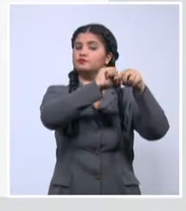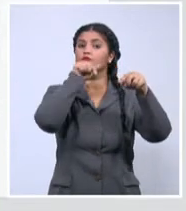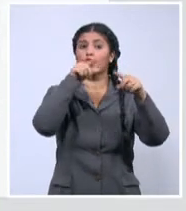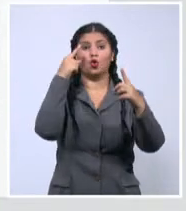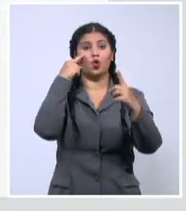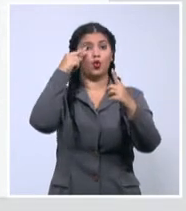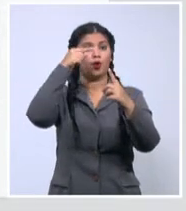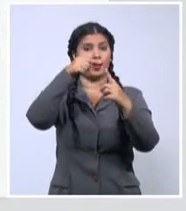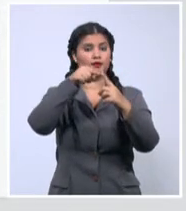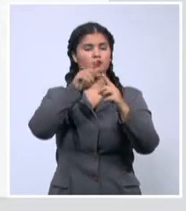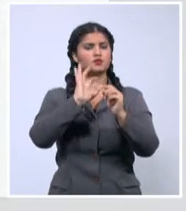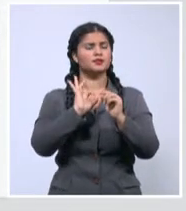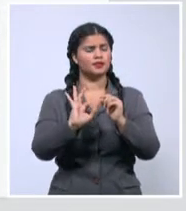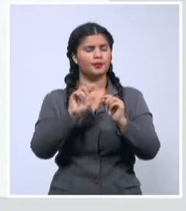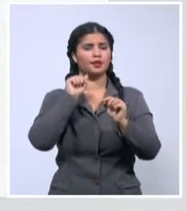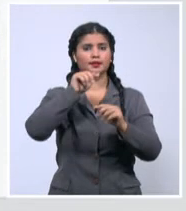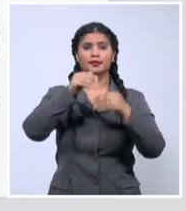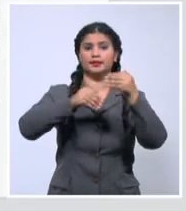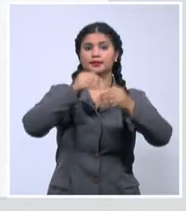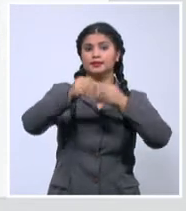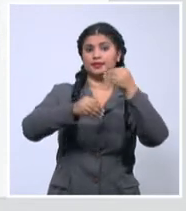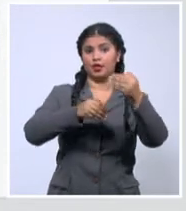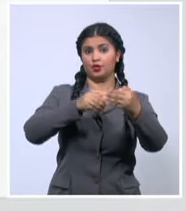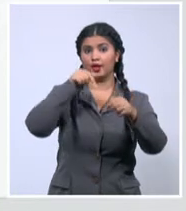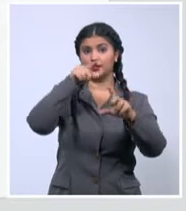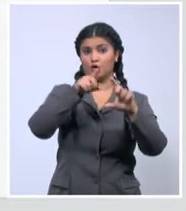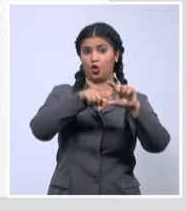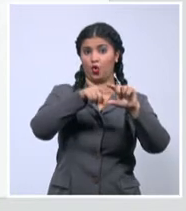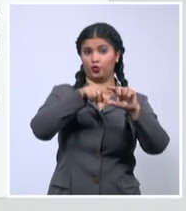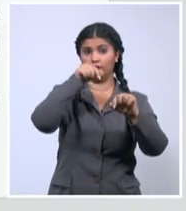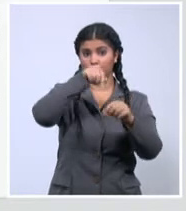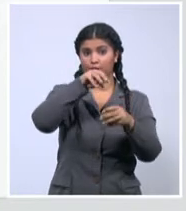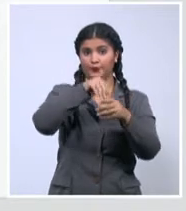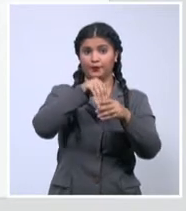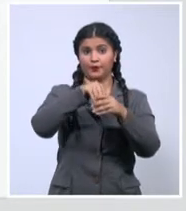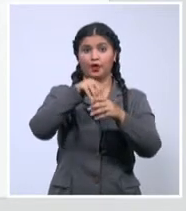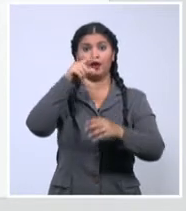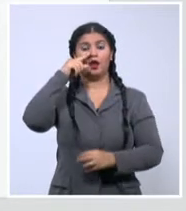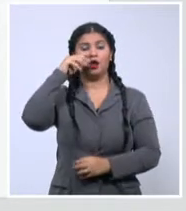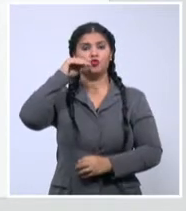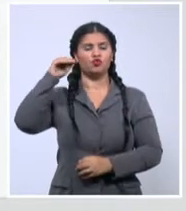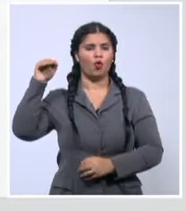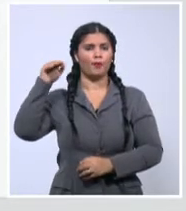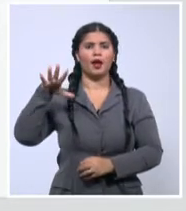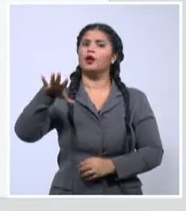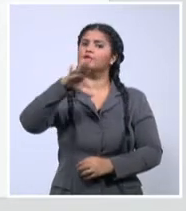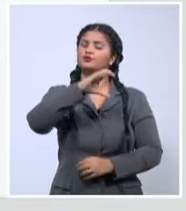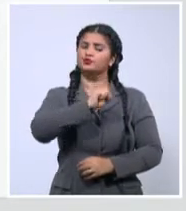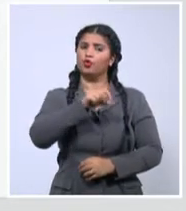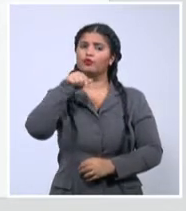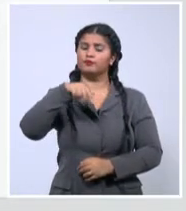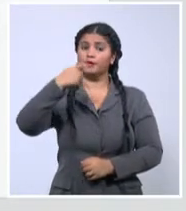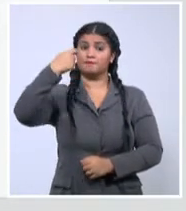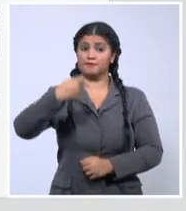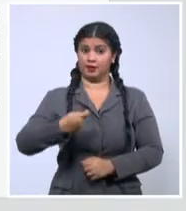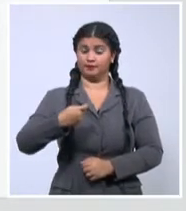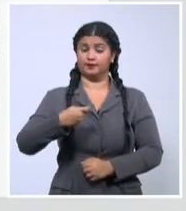momento desarrollar el contenido de sus normas con la generalidad suficiente para que